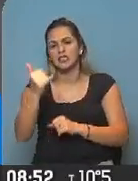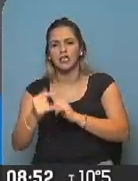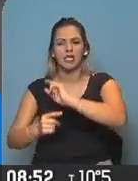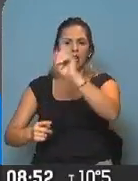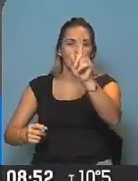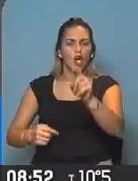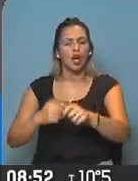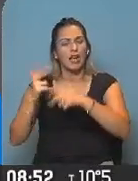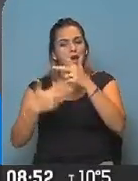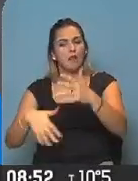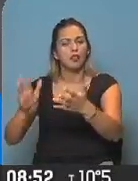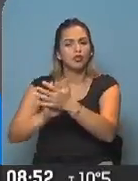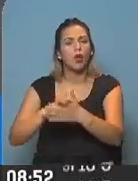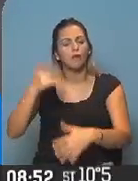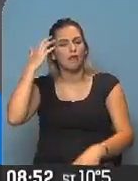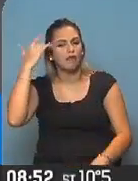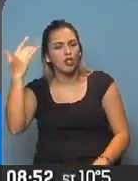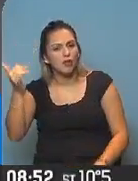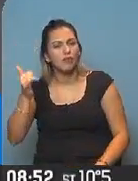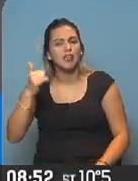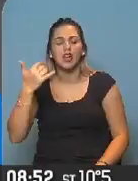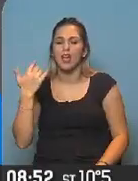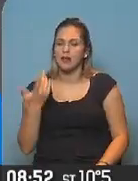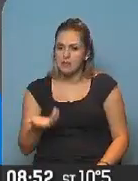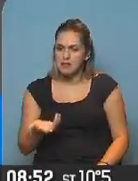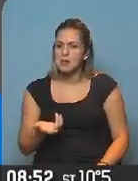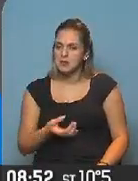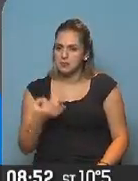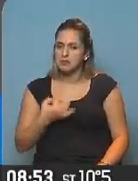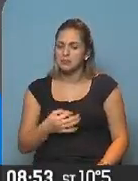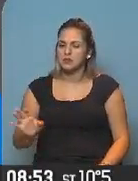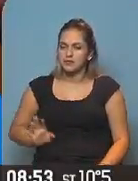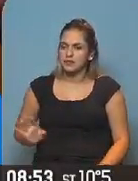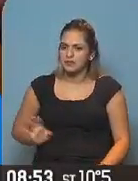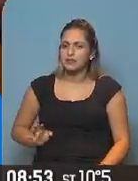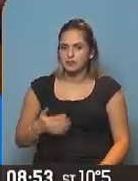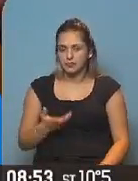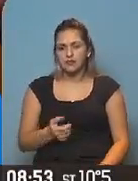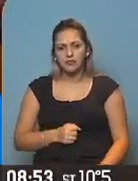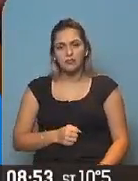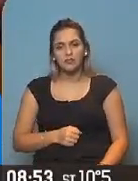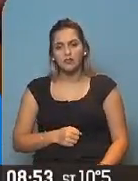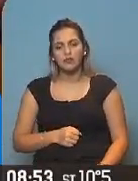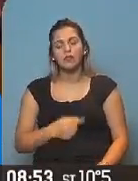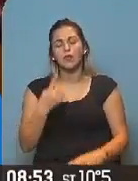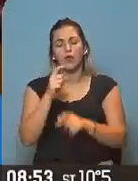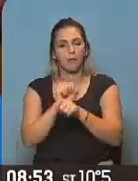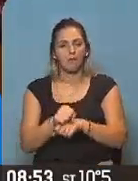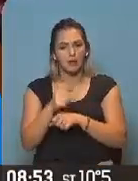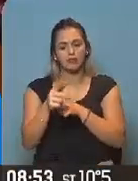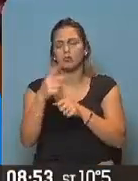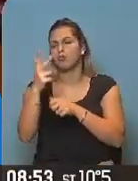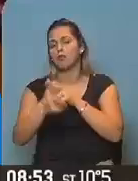decir, y de la filosofía, realmente participando, con muchísimas ganas. Exacto, de repente un preso